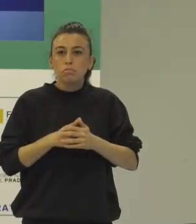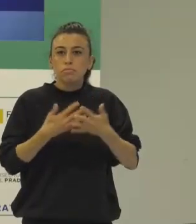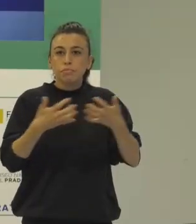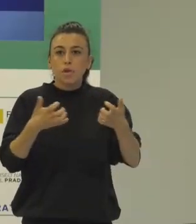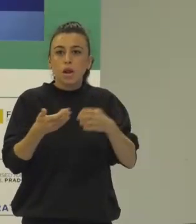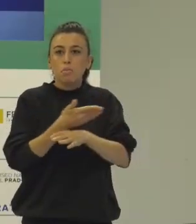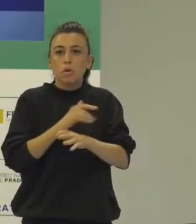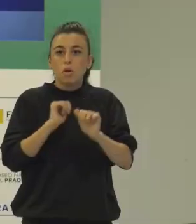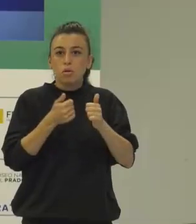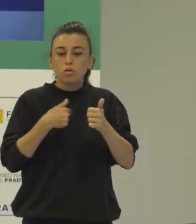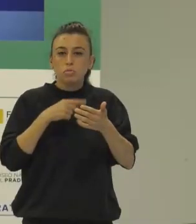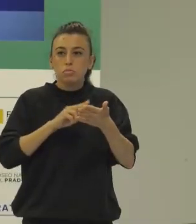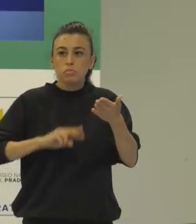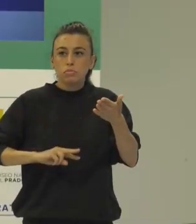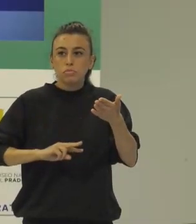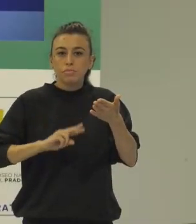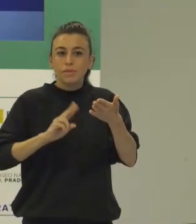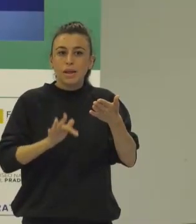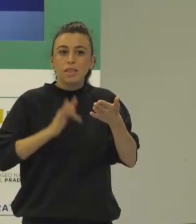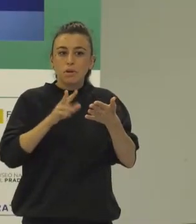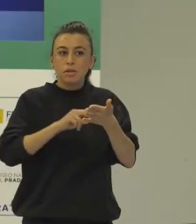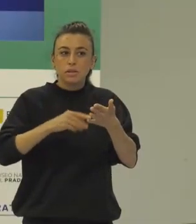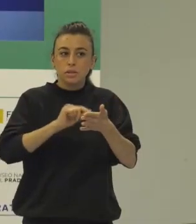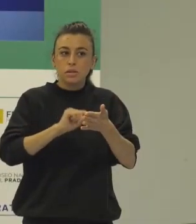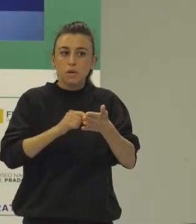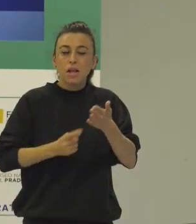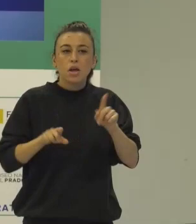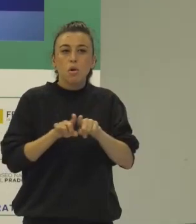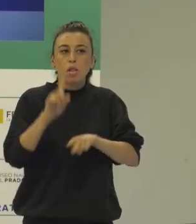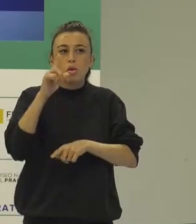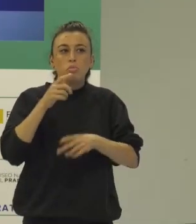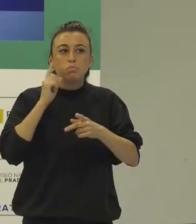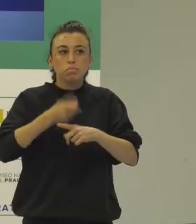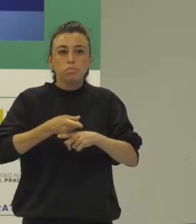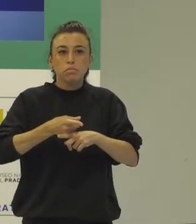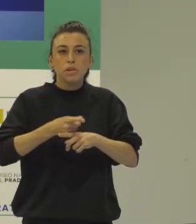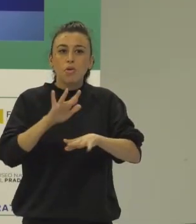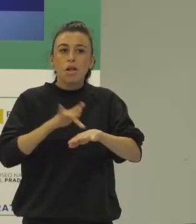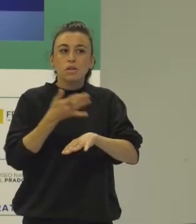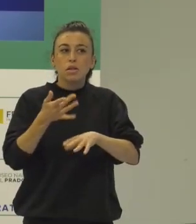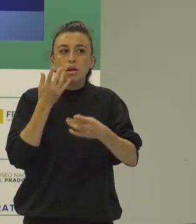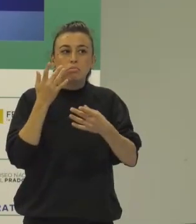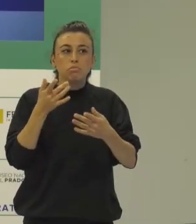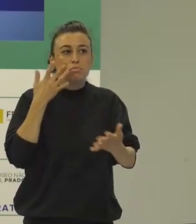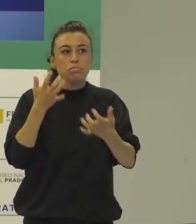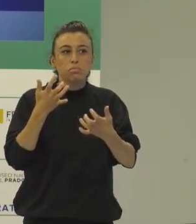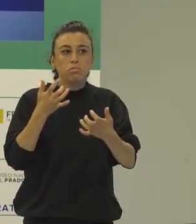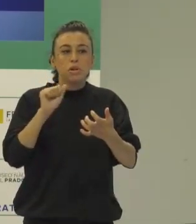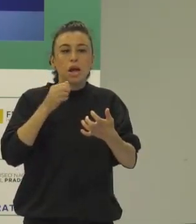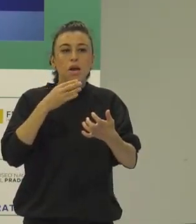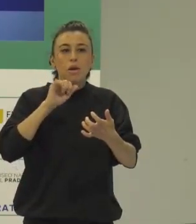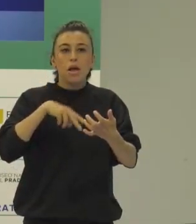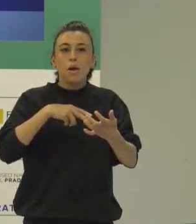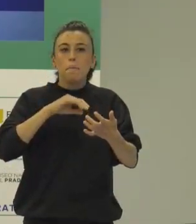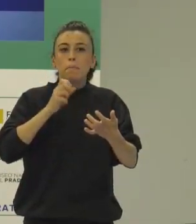Anderson. Además de escribir como Dios manda y de tener una sensibilidad social notable, Abraham Jiménez Ennoa es cubano-africano, o